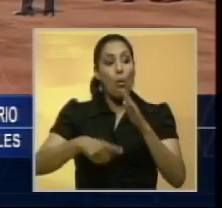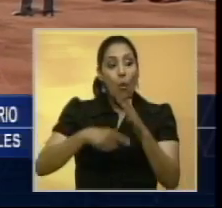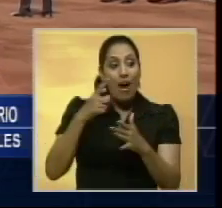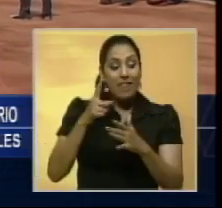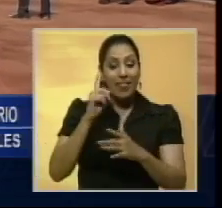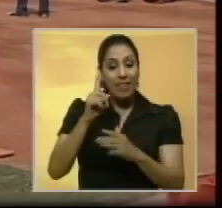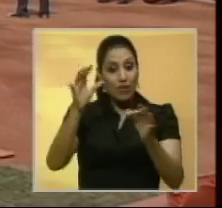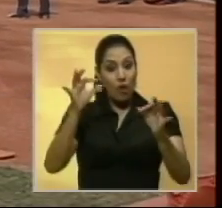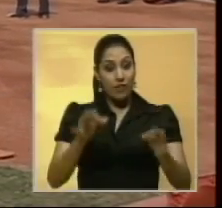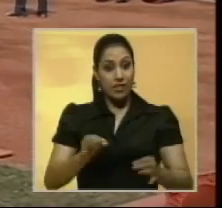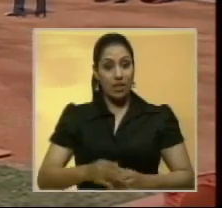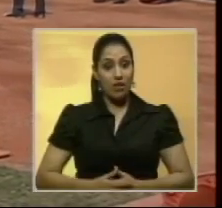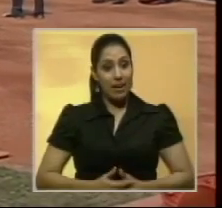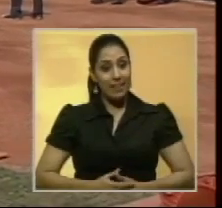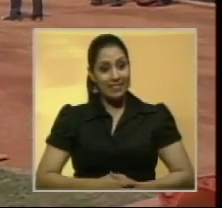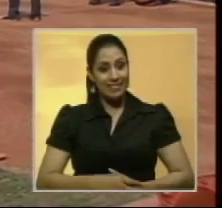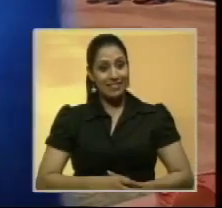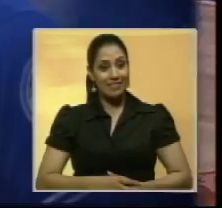vez sea oficializado.